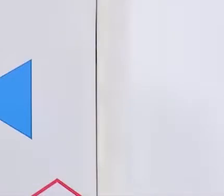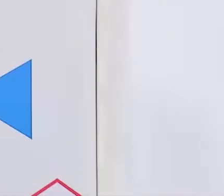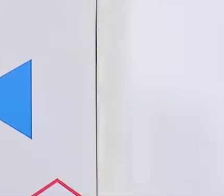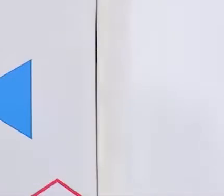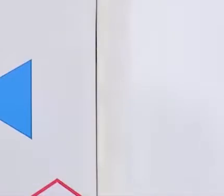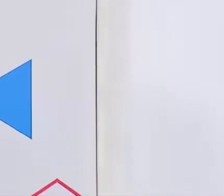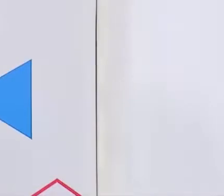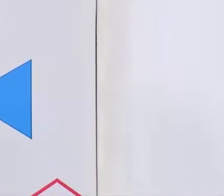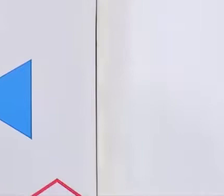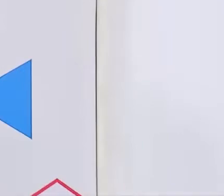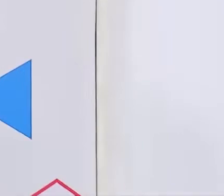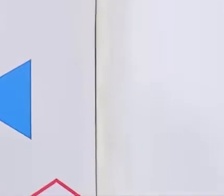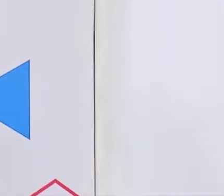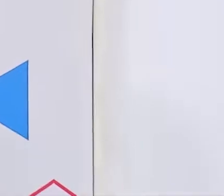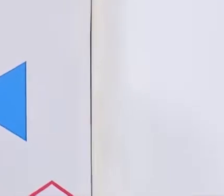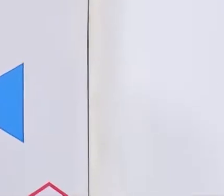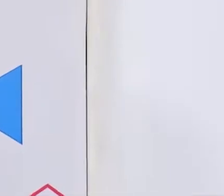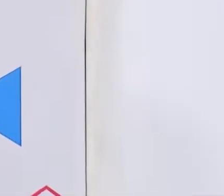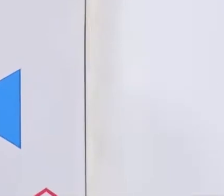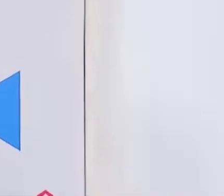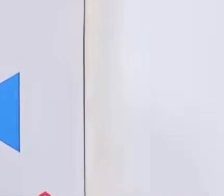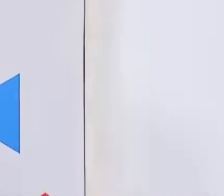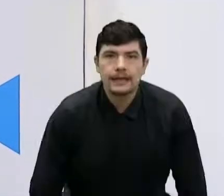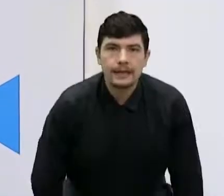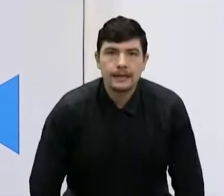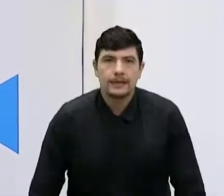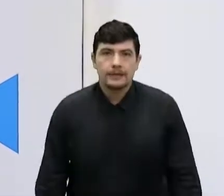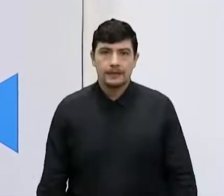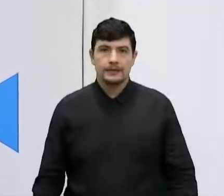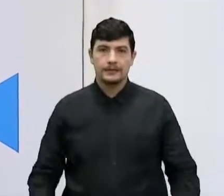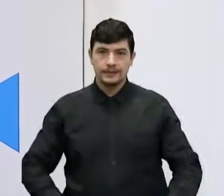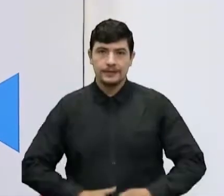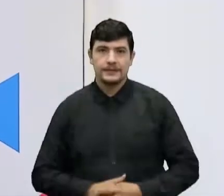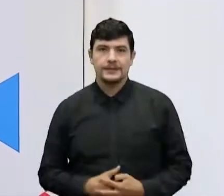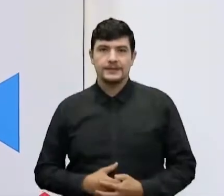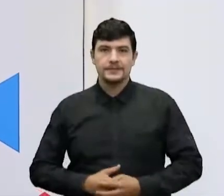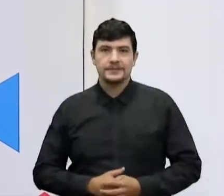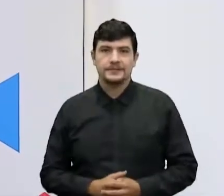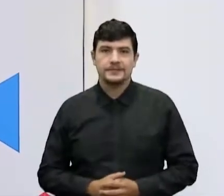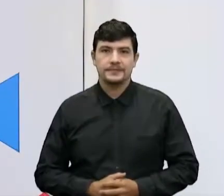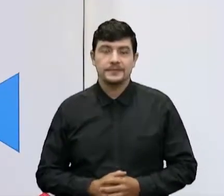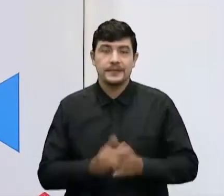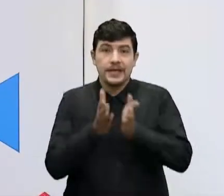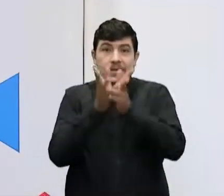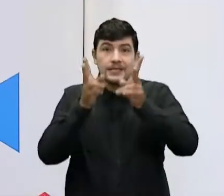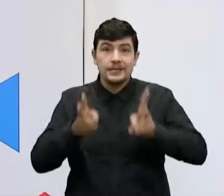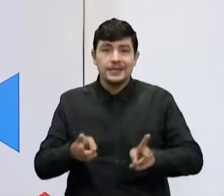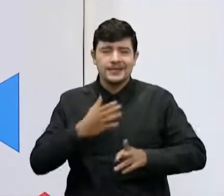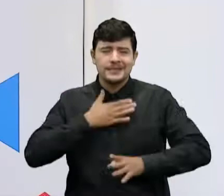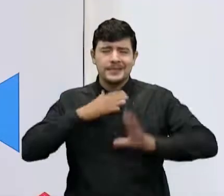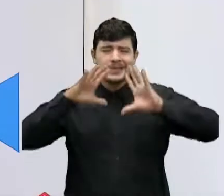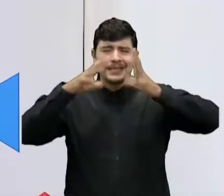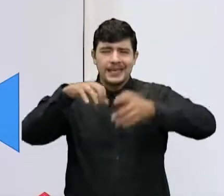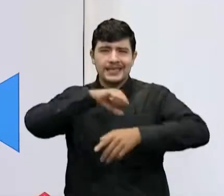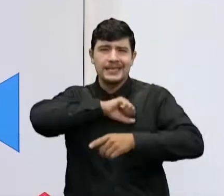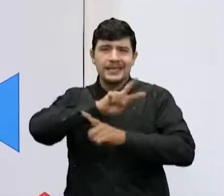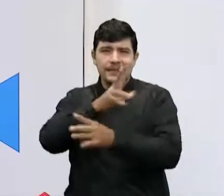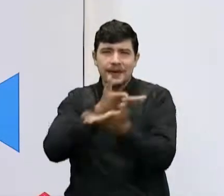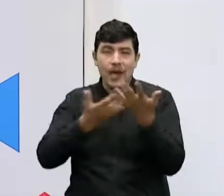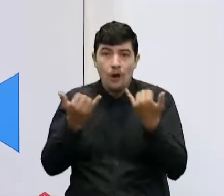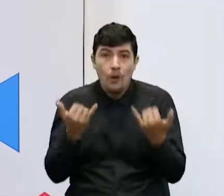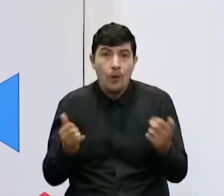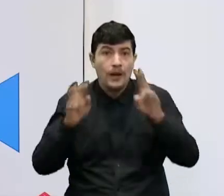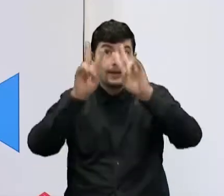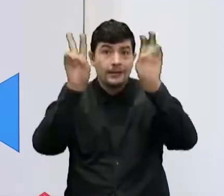Chicos de mi clase, parche, bienvenidos a un programa más, un capítulo de Ciencias Naturales Vamos a hablar hoy de ecosistemas, usted va a estar muy